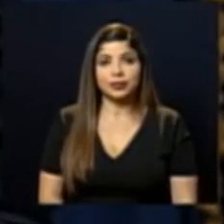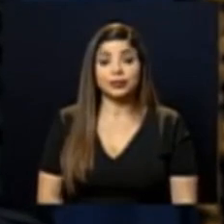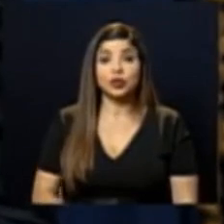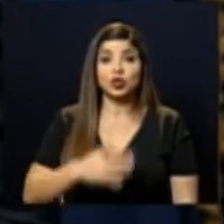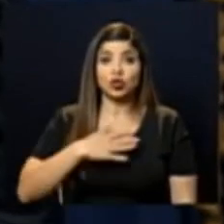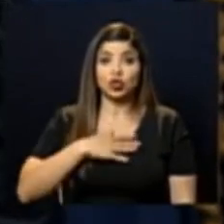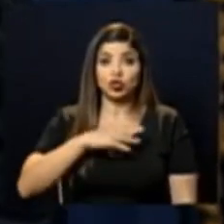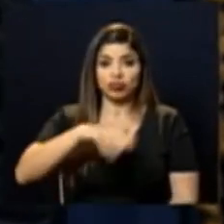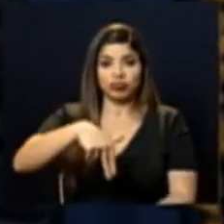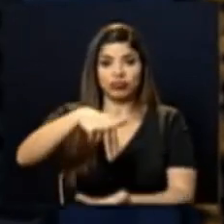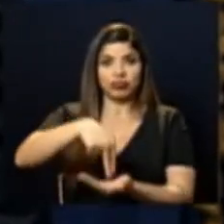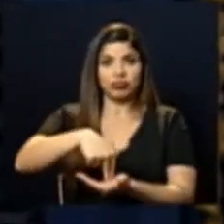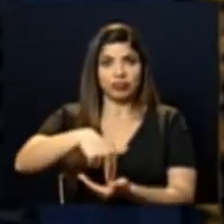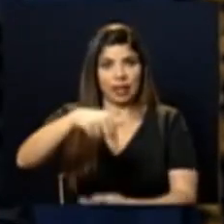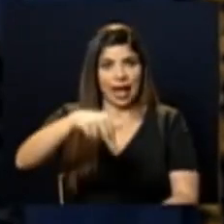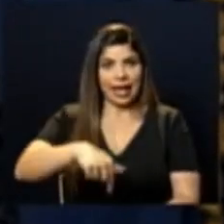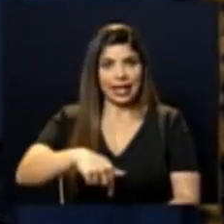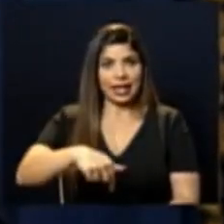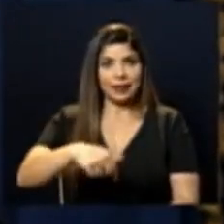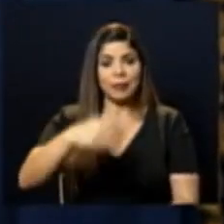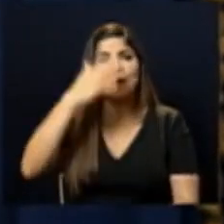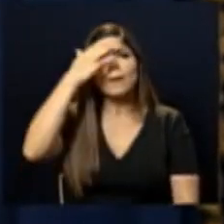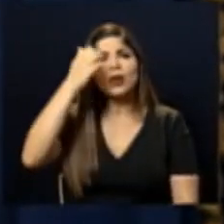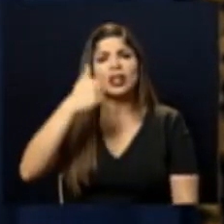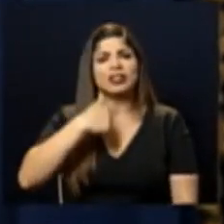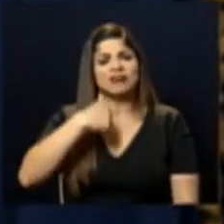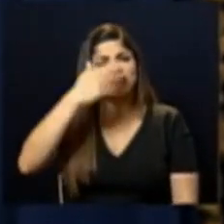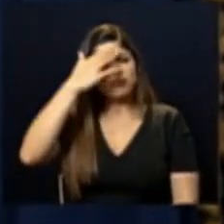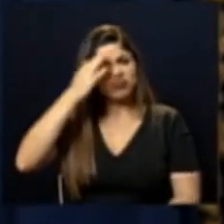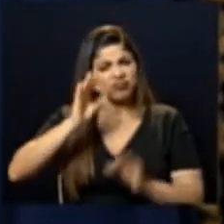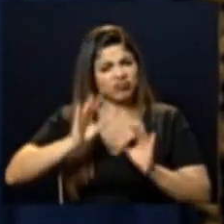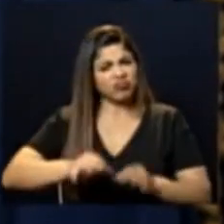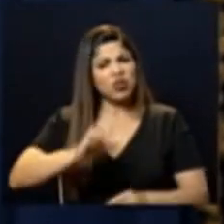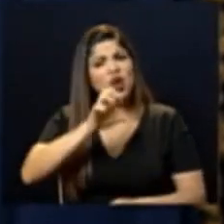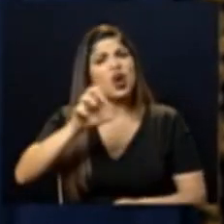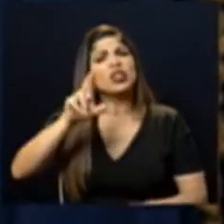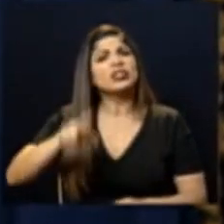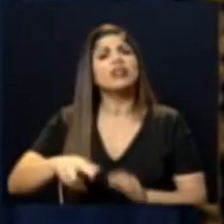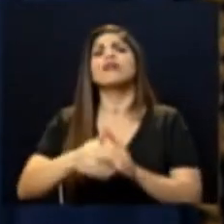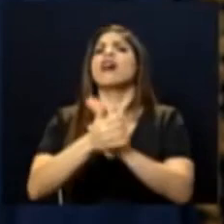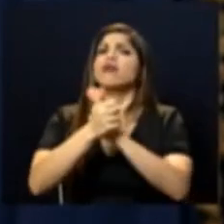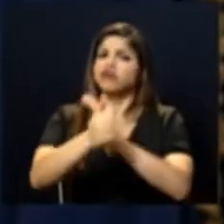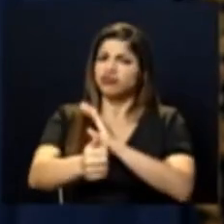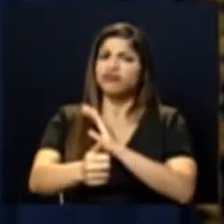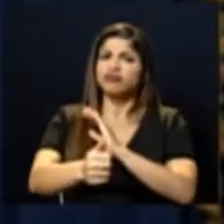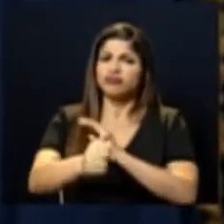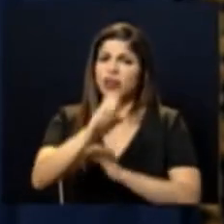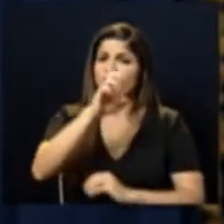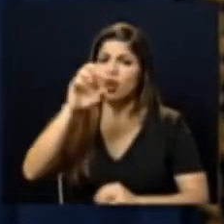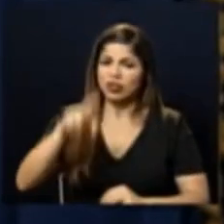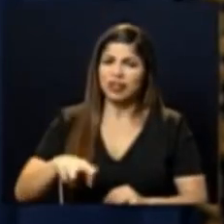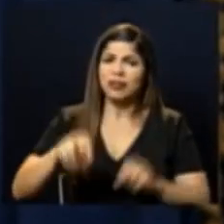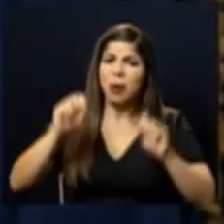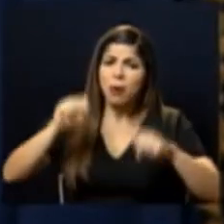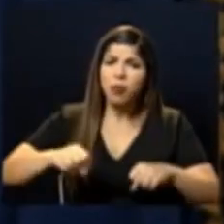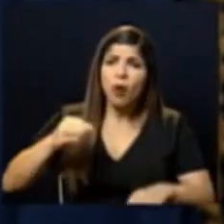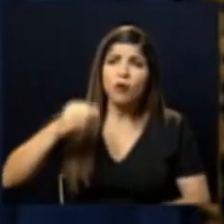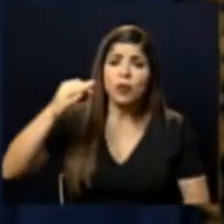Estoy aquí porque estoy convencido de que Costa Rica es capaz y puede estar mucho